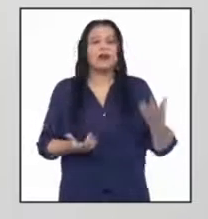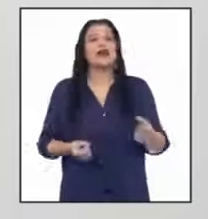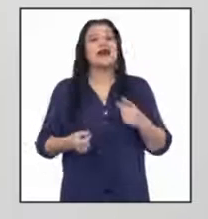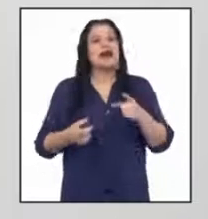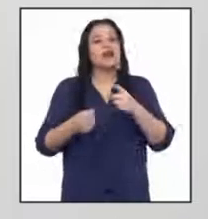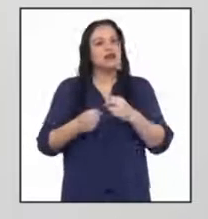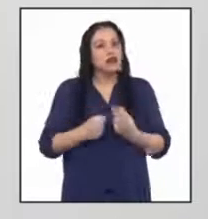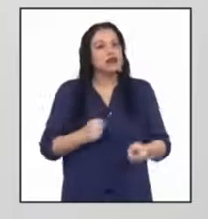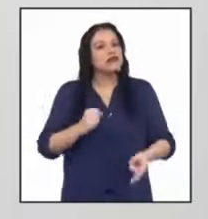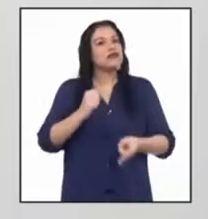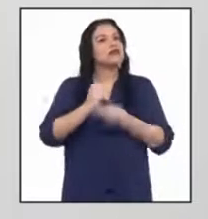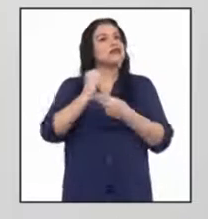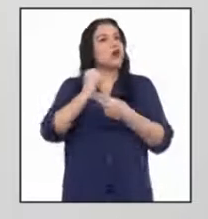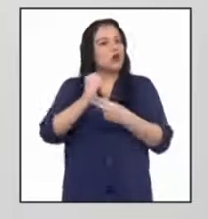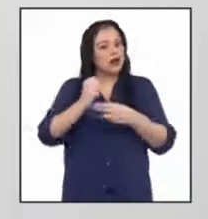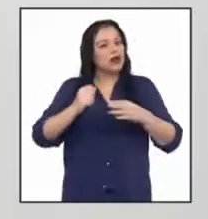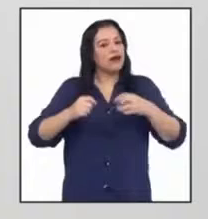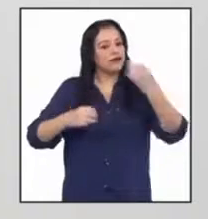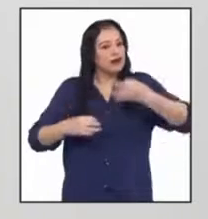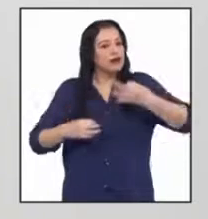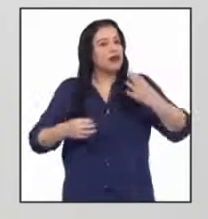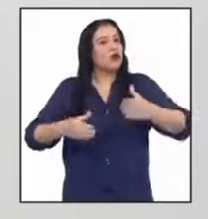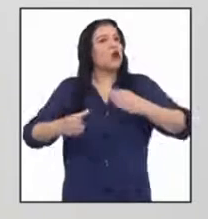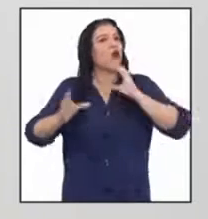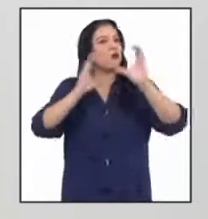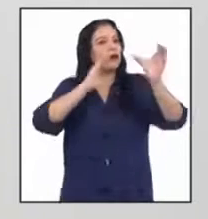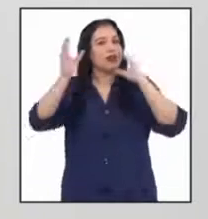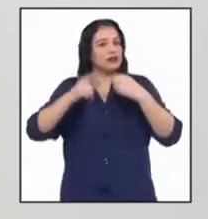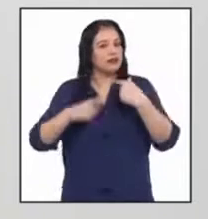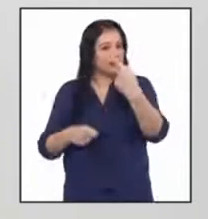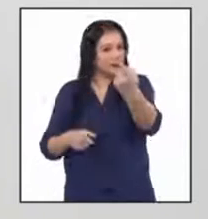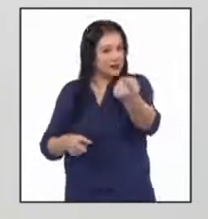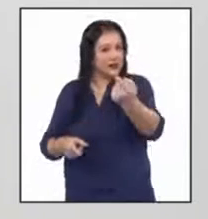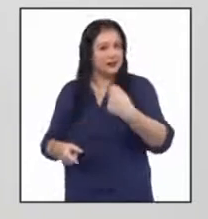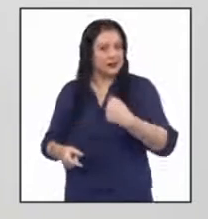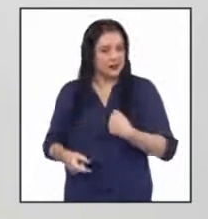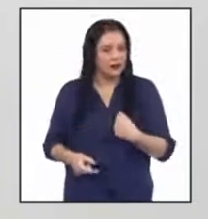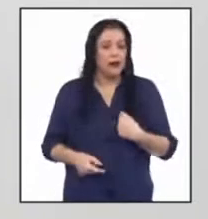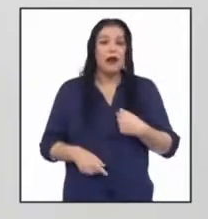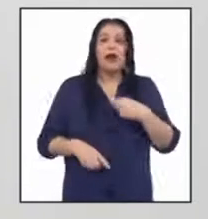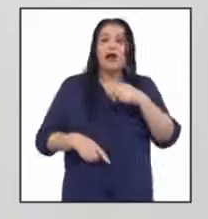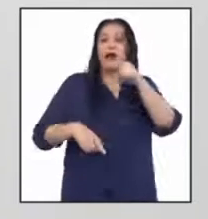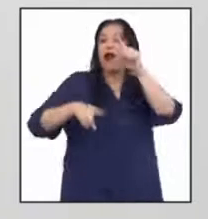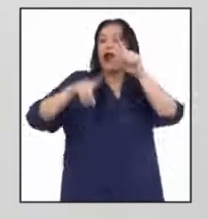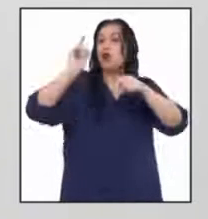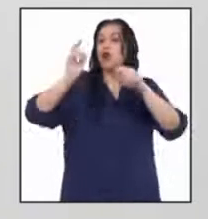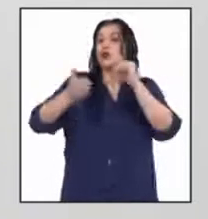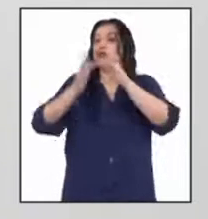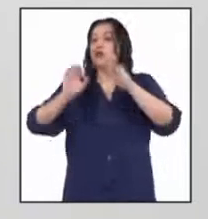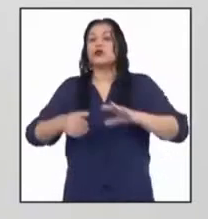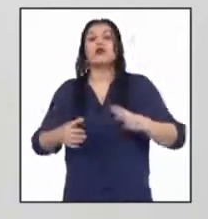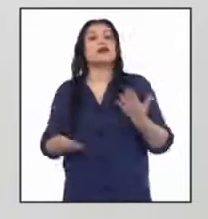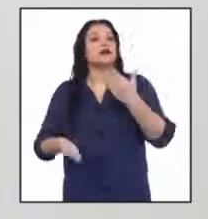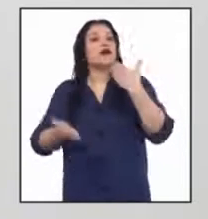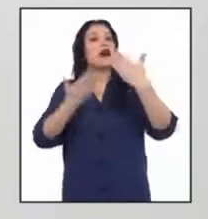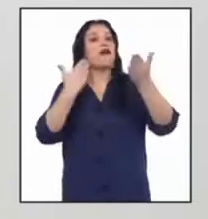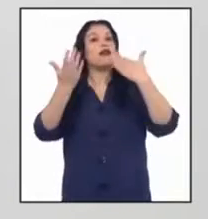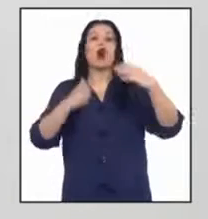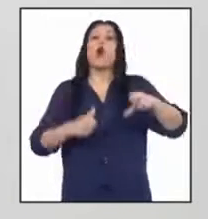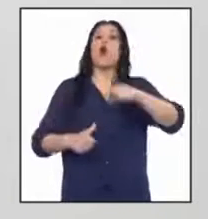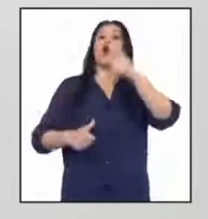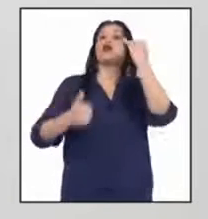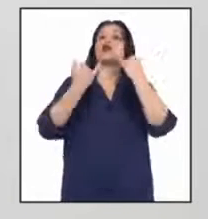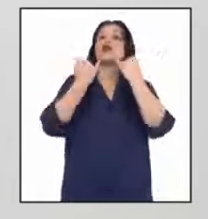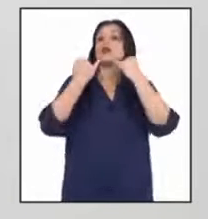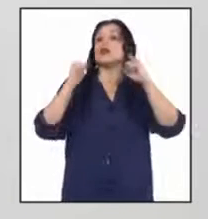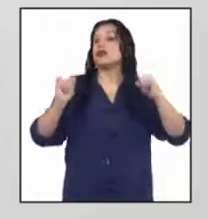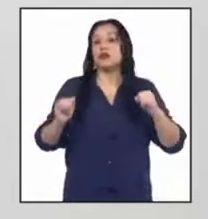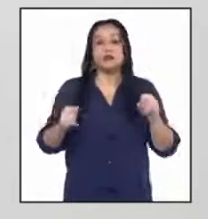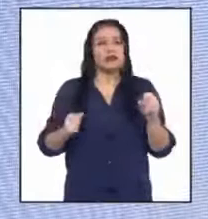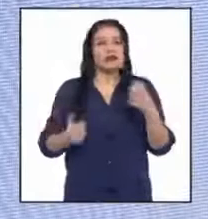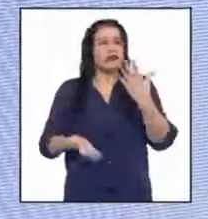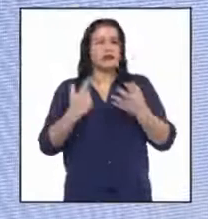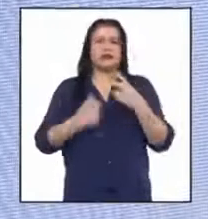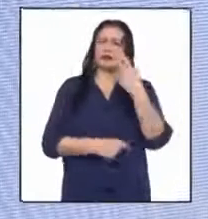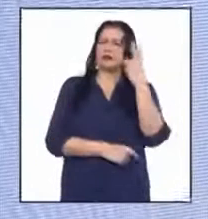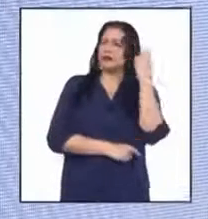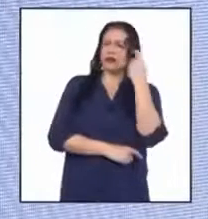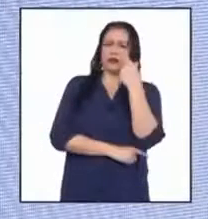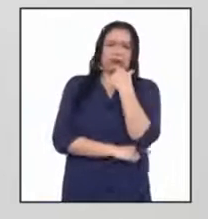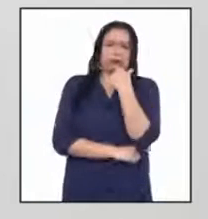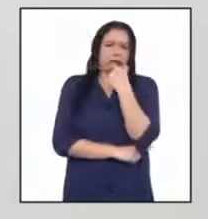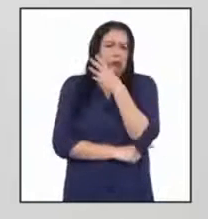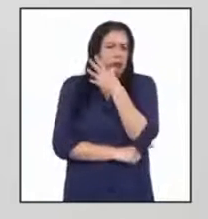la comunicación entre nosotros. Pero algunos estudiantes que hablan otras lenguas no me podrán comprender